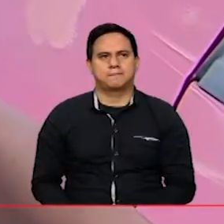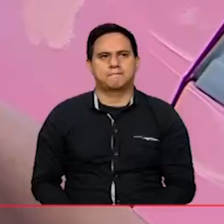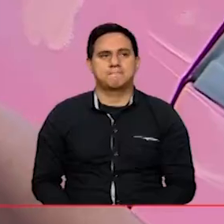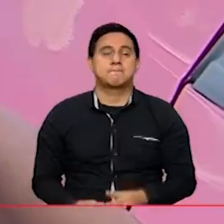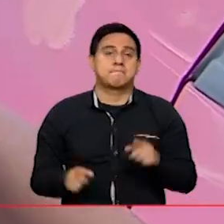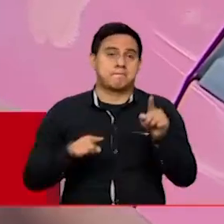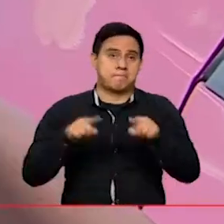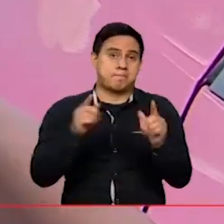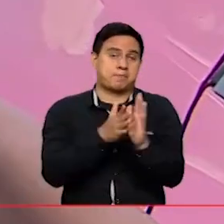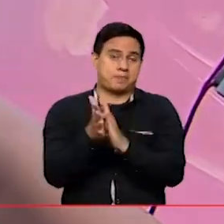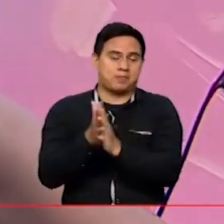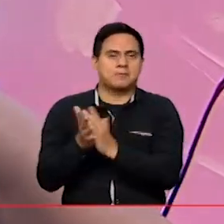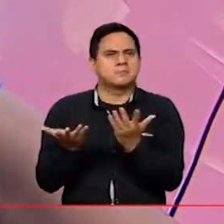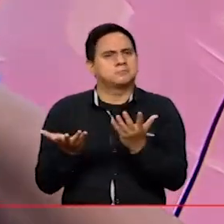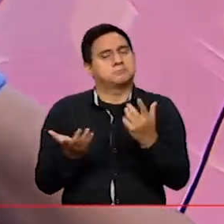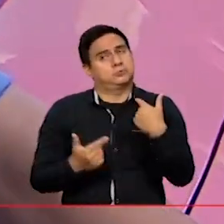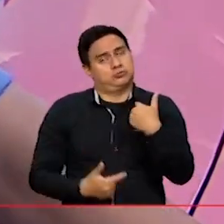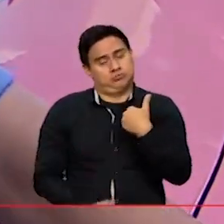Pues la verdad